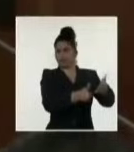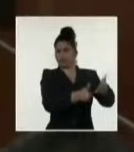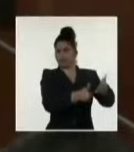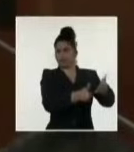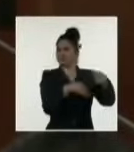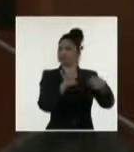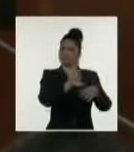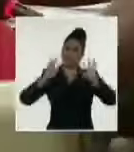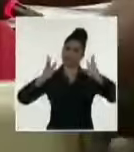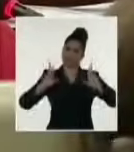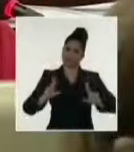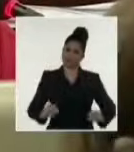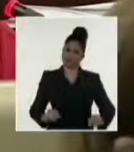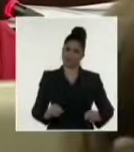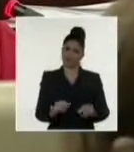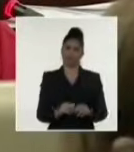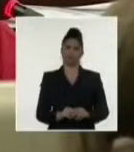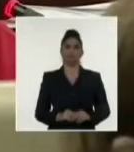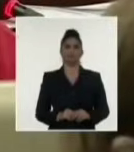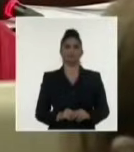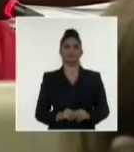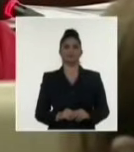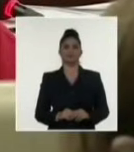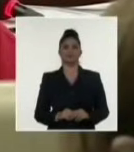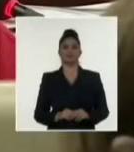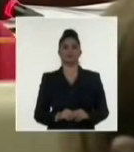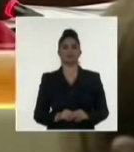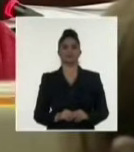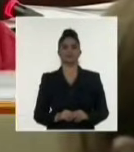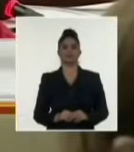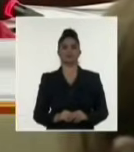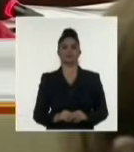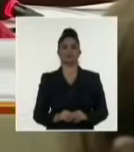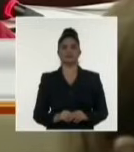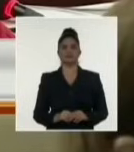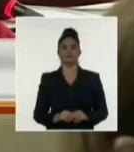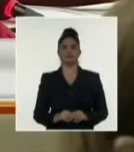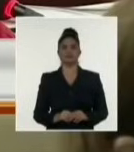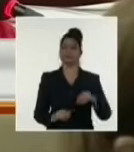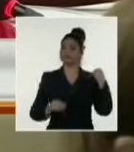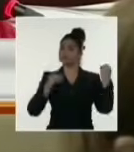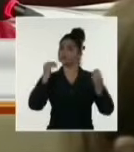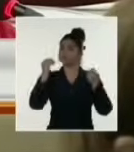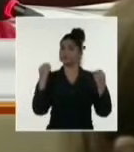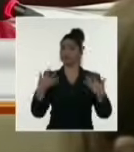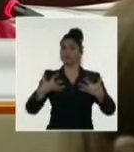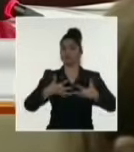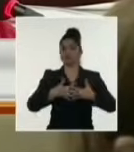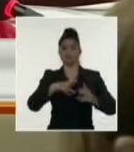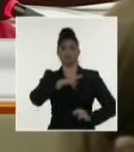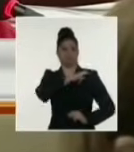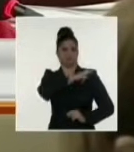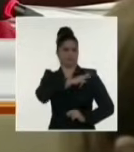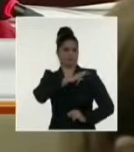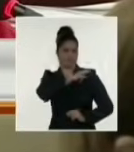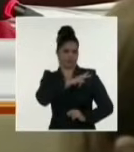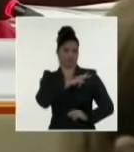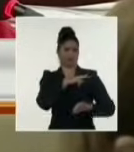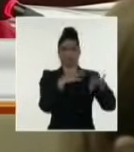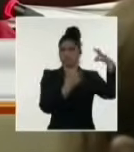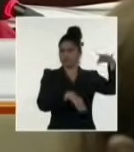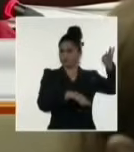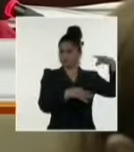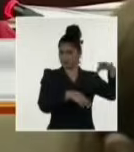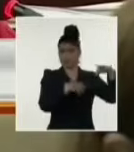Gerardo política nos preocupa y y nos ocupa el tema por ejemplo de la política de cuadro tenemos nuestra plantilla cubierta